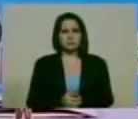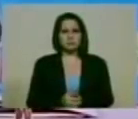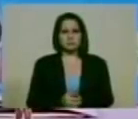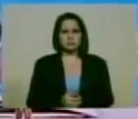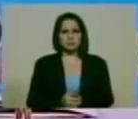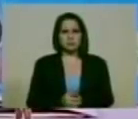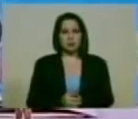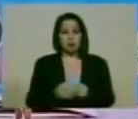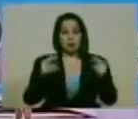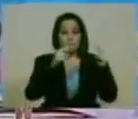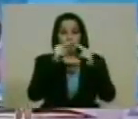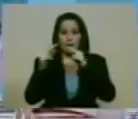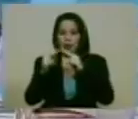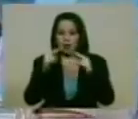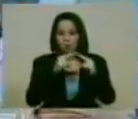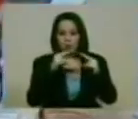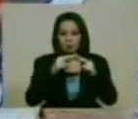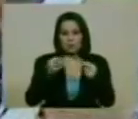y conocer,